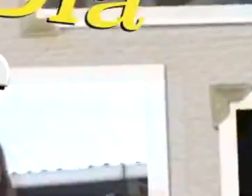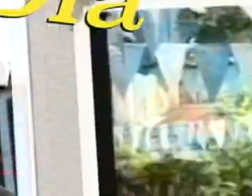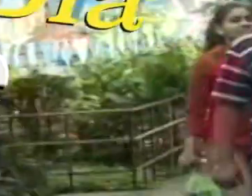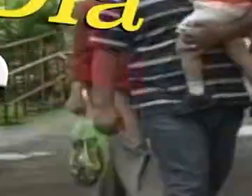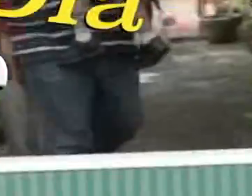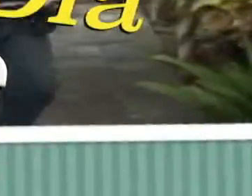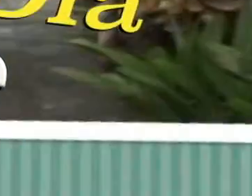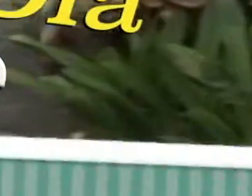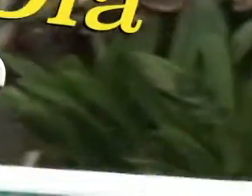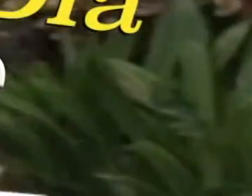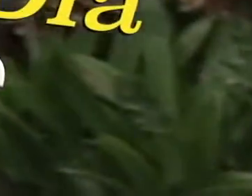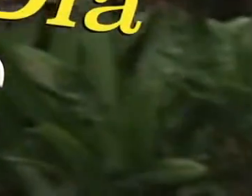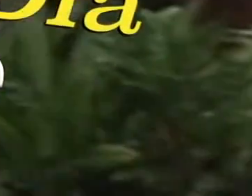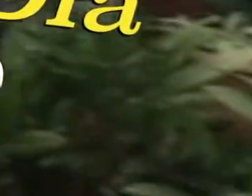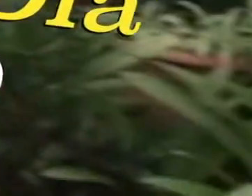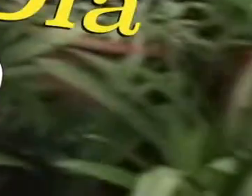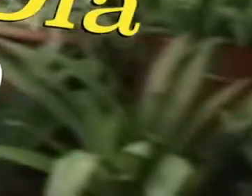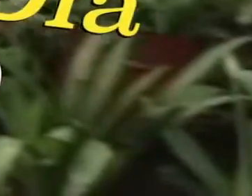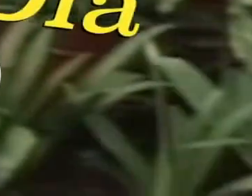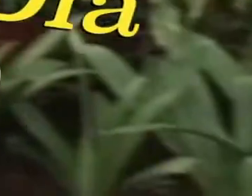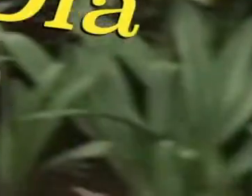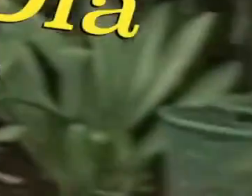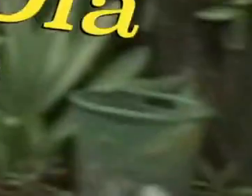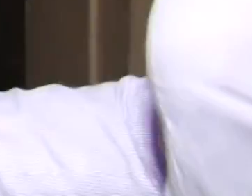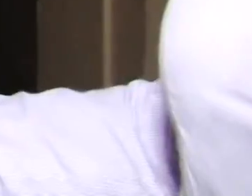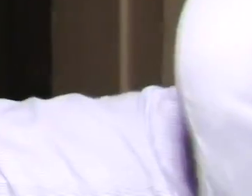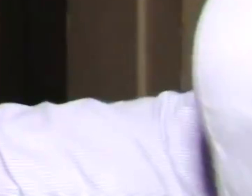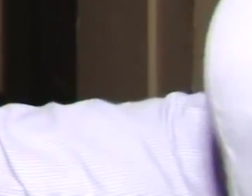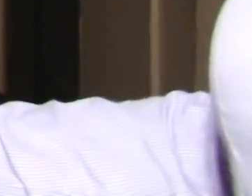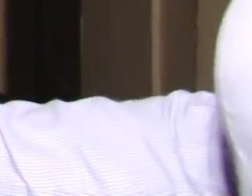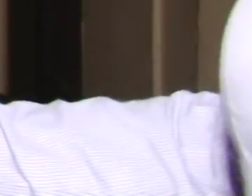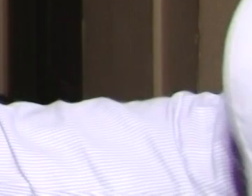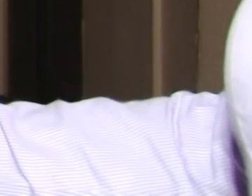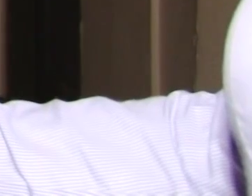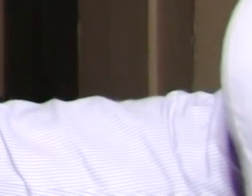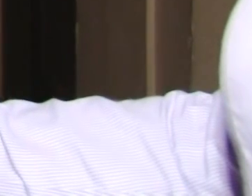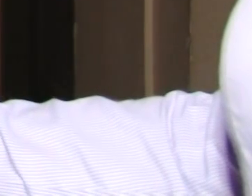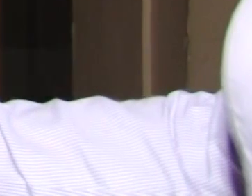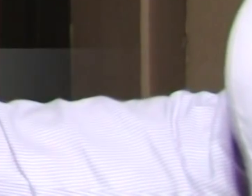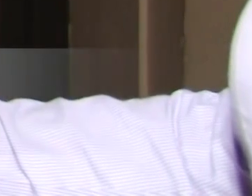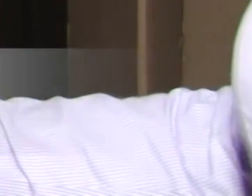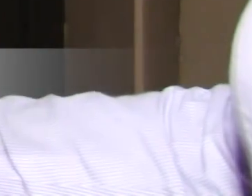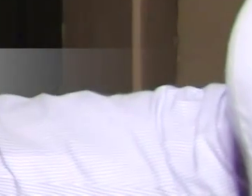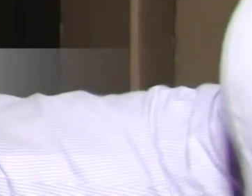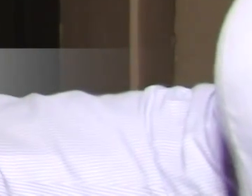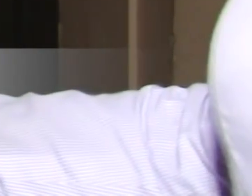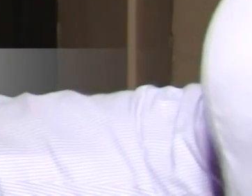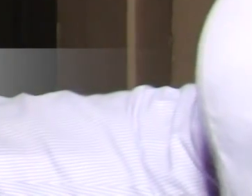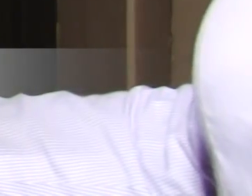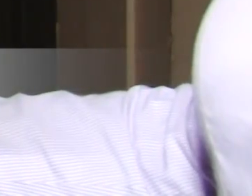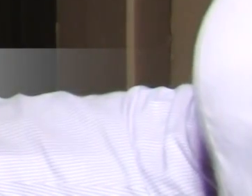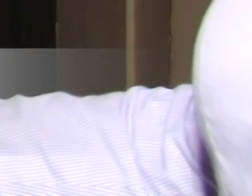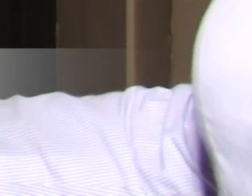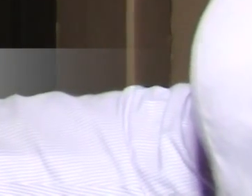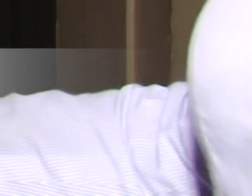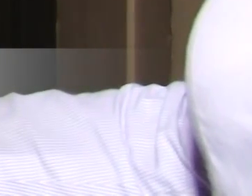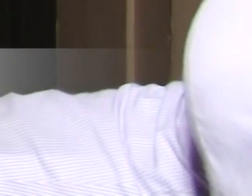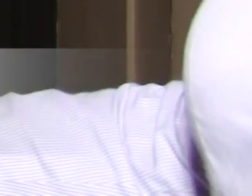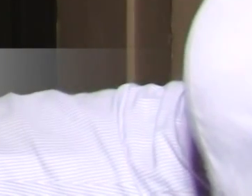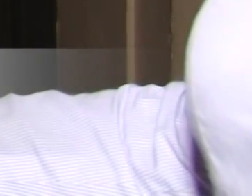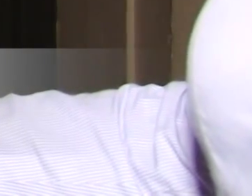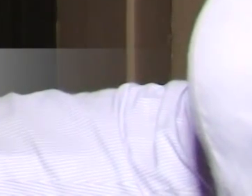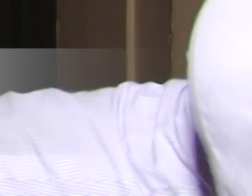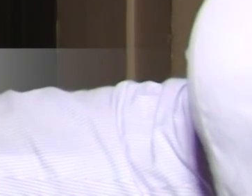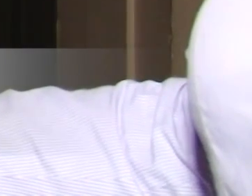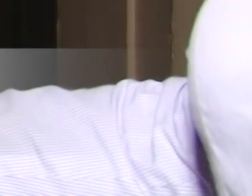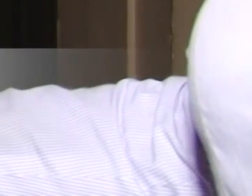que anda solo y esperando. Buenas tardes, les mando un saludo muy especial a todos los padres de Nicaragua, especialmente